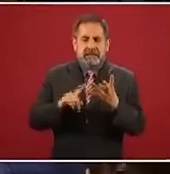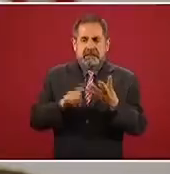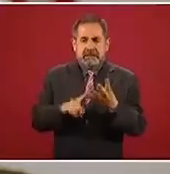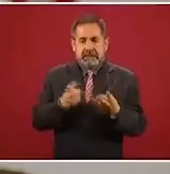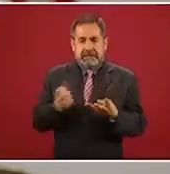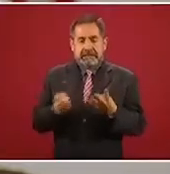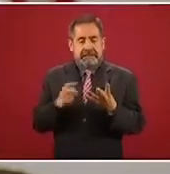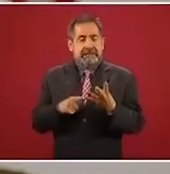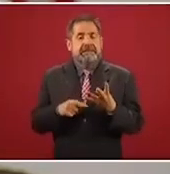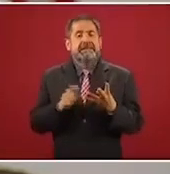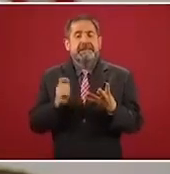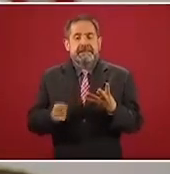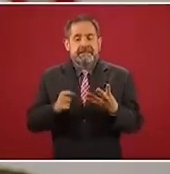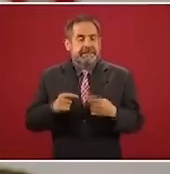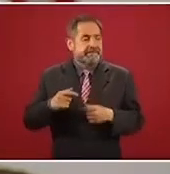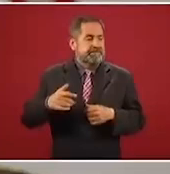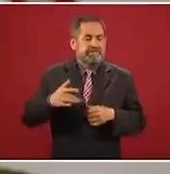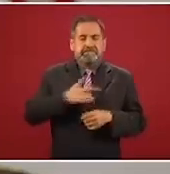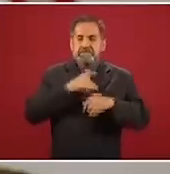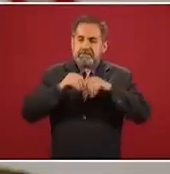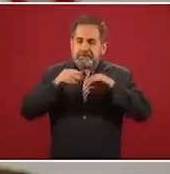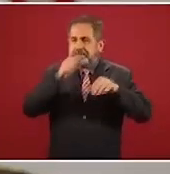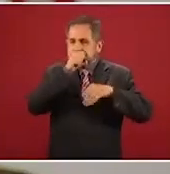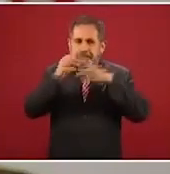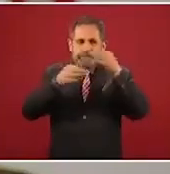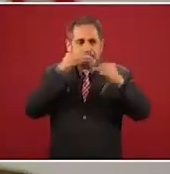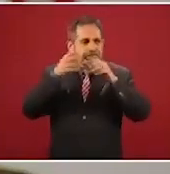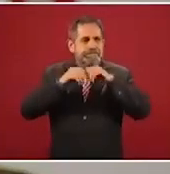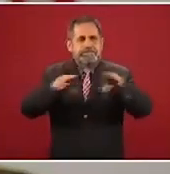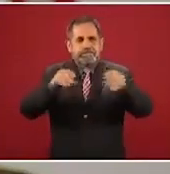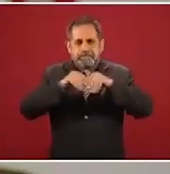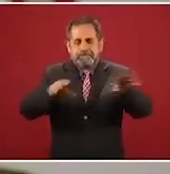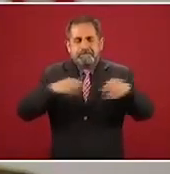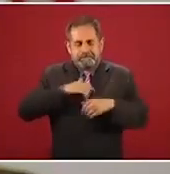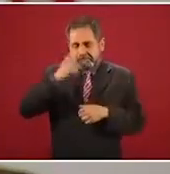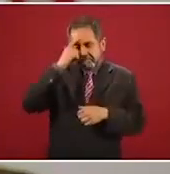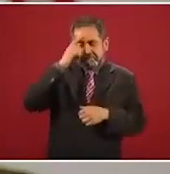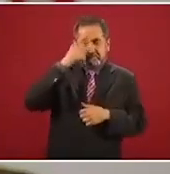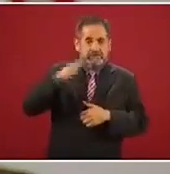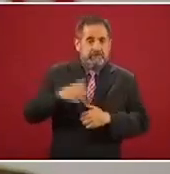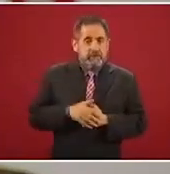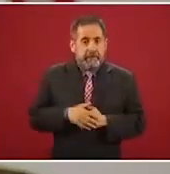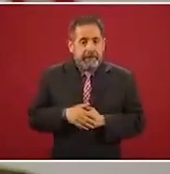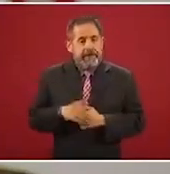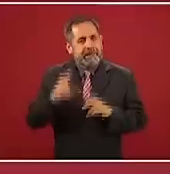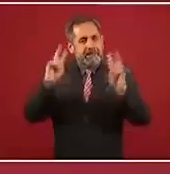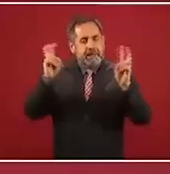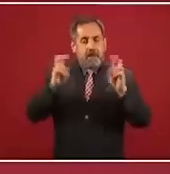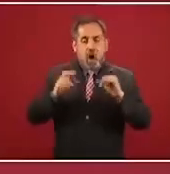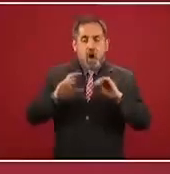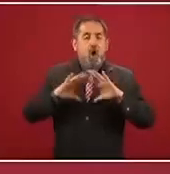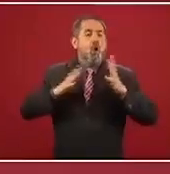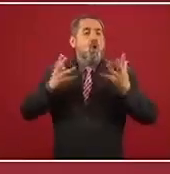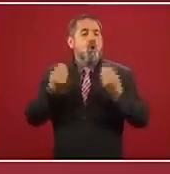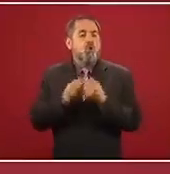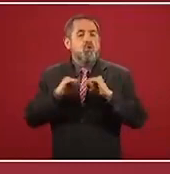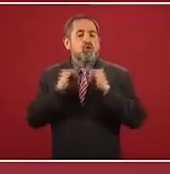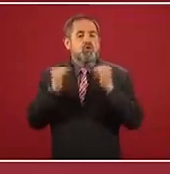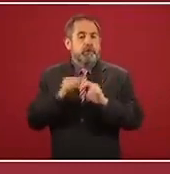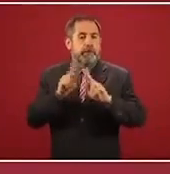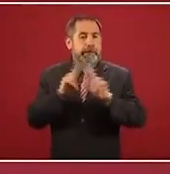este de la conciencia pública. Estamos revisando ahorita lo que se hizo con Juntos por la Paz y su componente